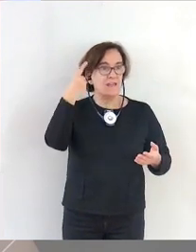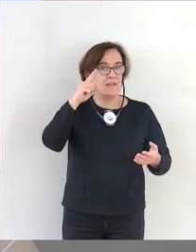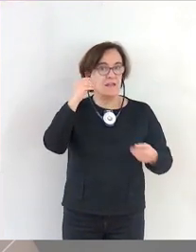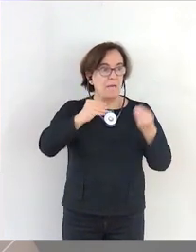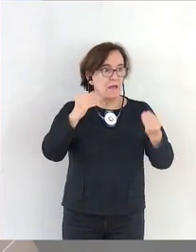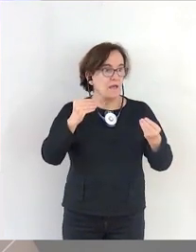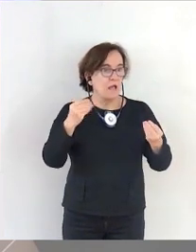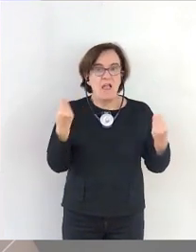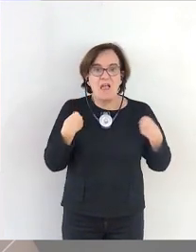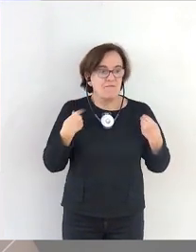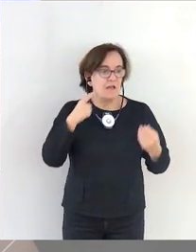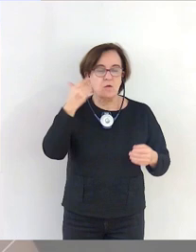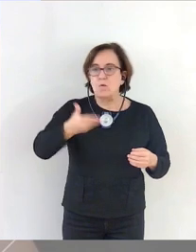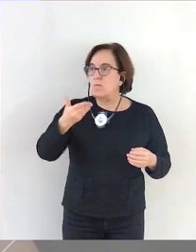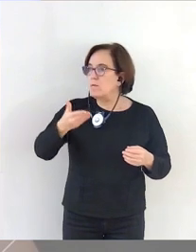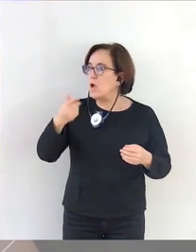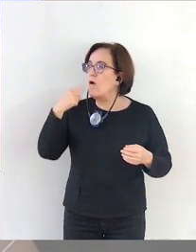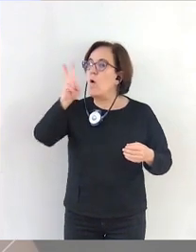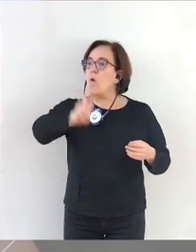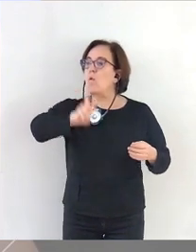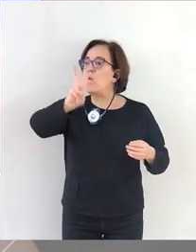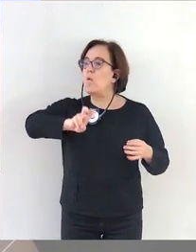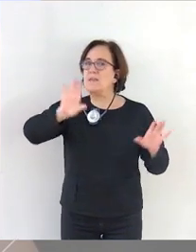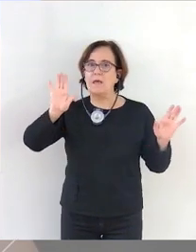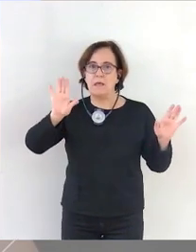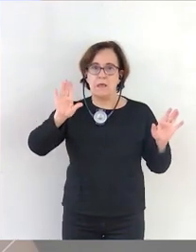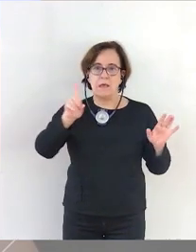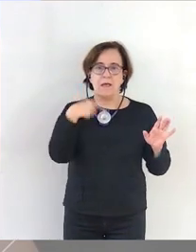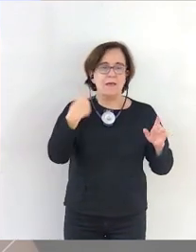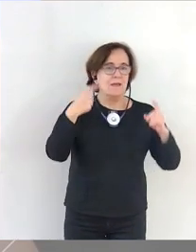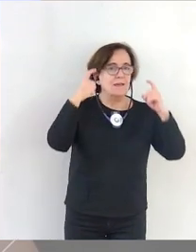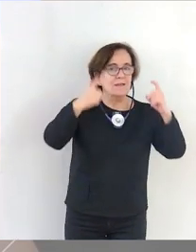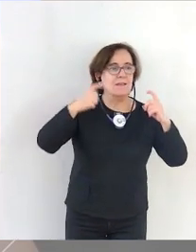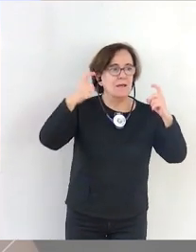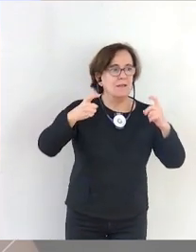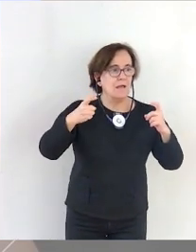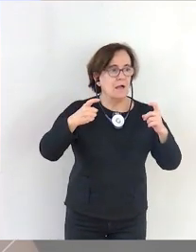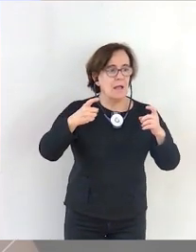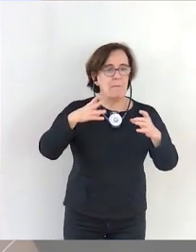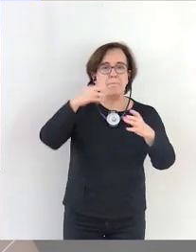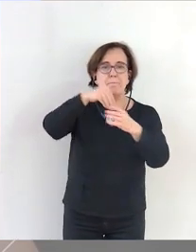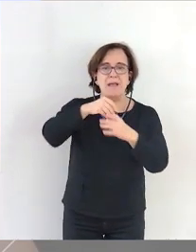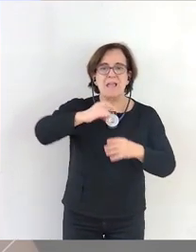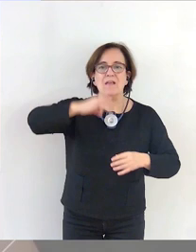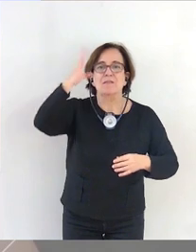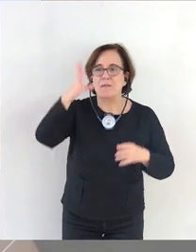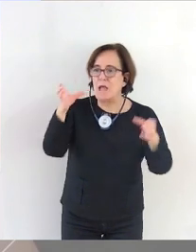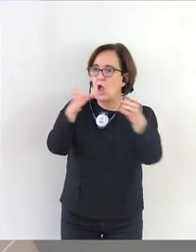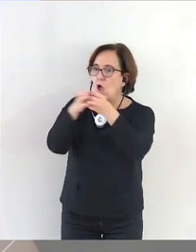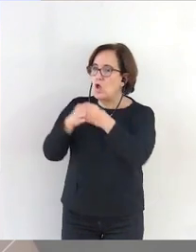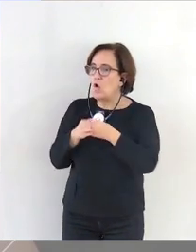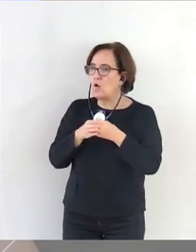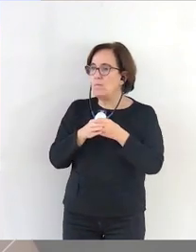fundamental el ser útil y lo que está intentando es meter esta idea en estos grupos que